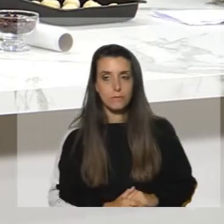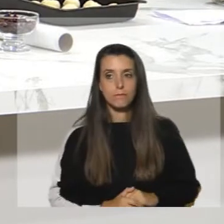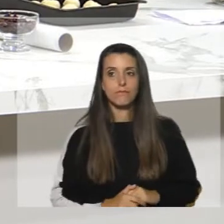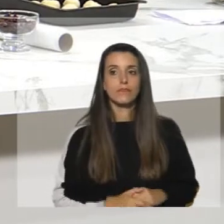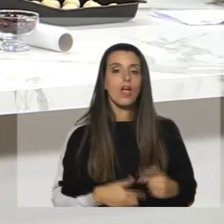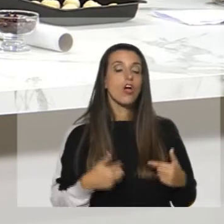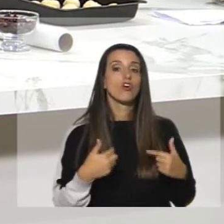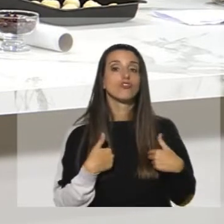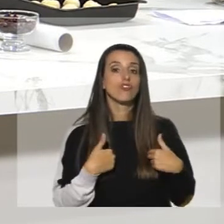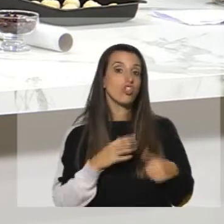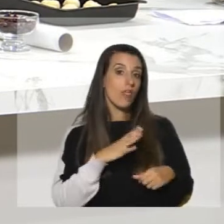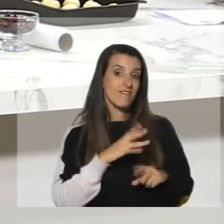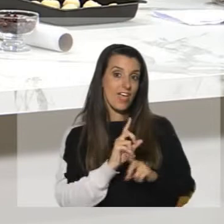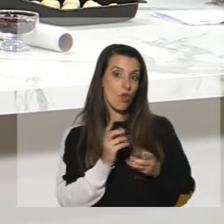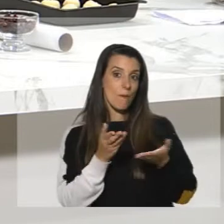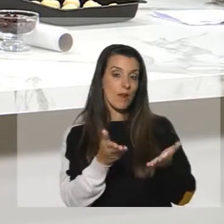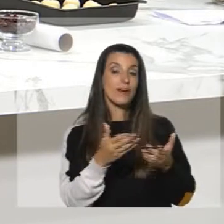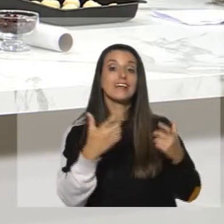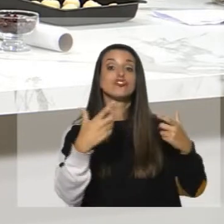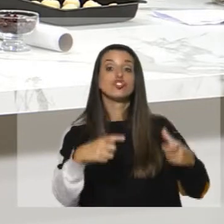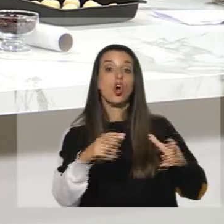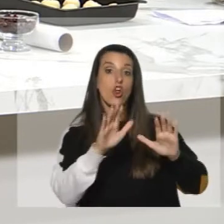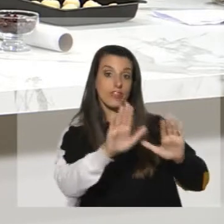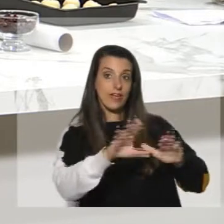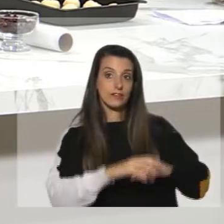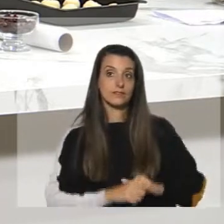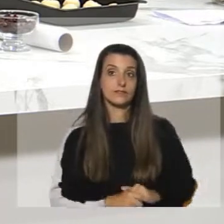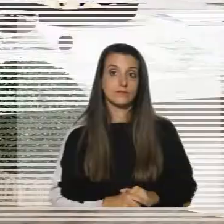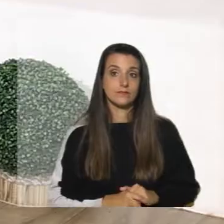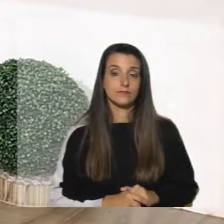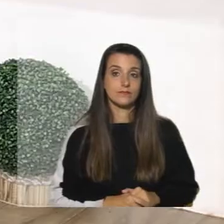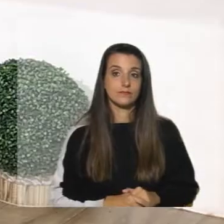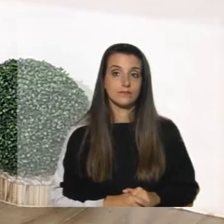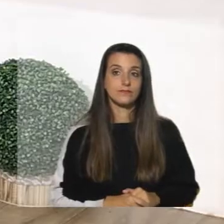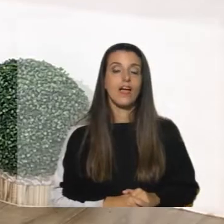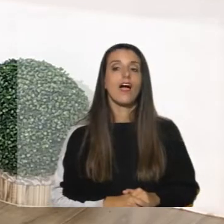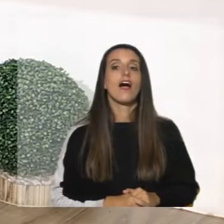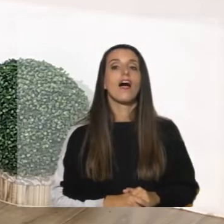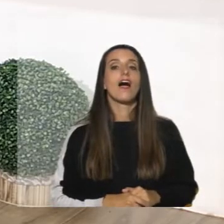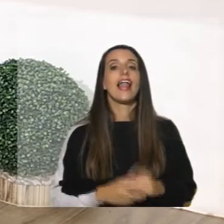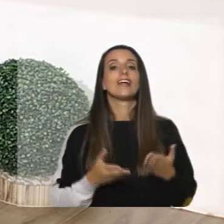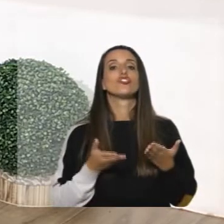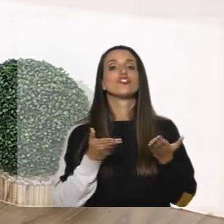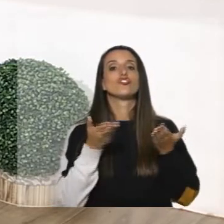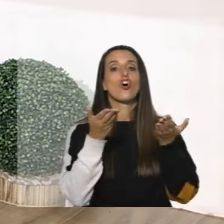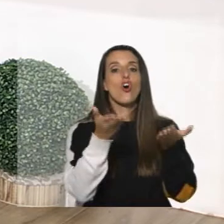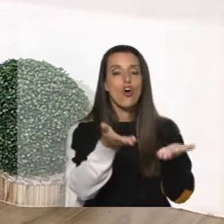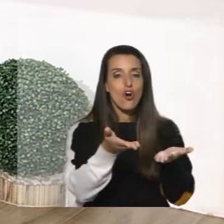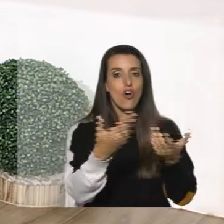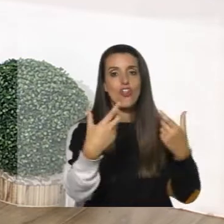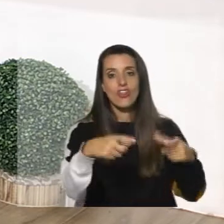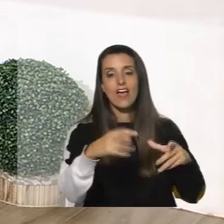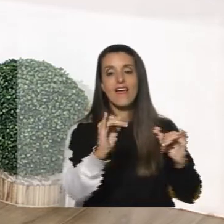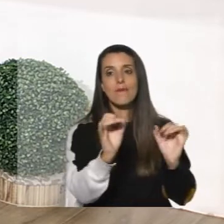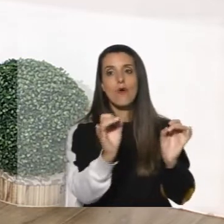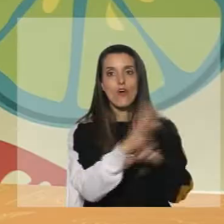que no los voy a poner todavía porque tengo la torta aún en el horno. La torta de manteca. Claro, la torta que hicimos para esos bloquecitos que recuerdan que Mari